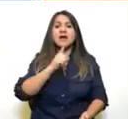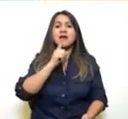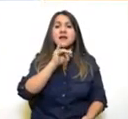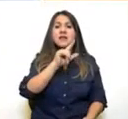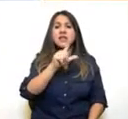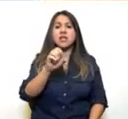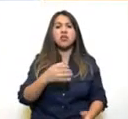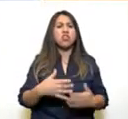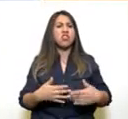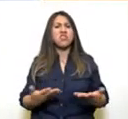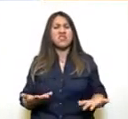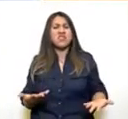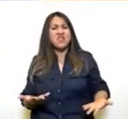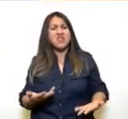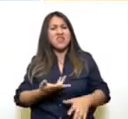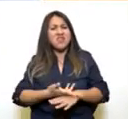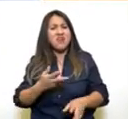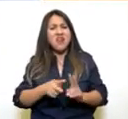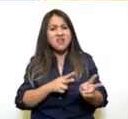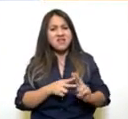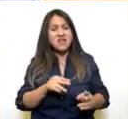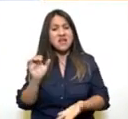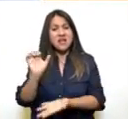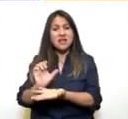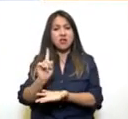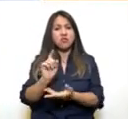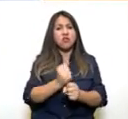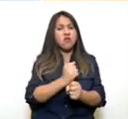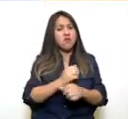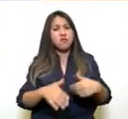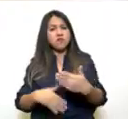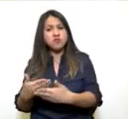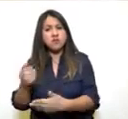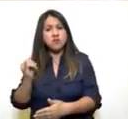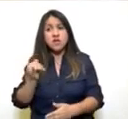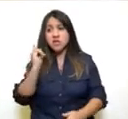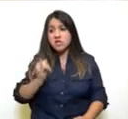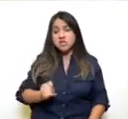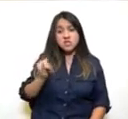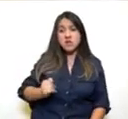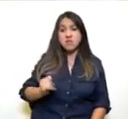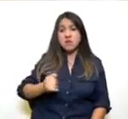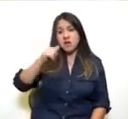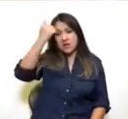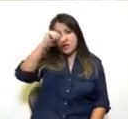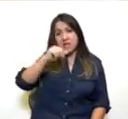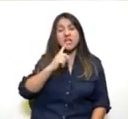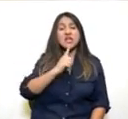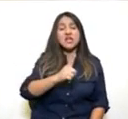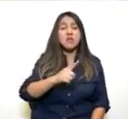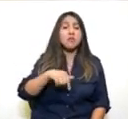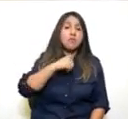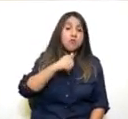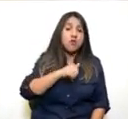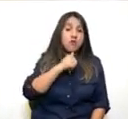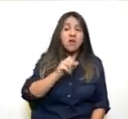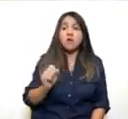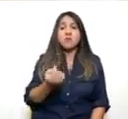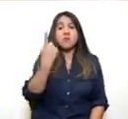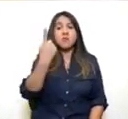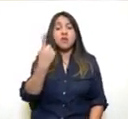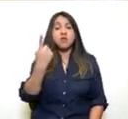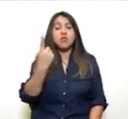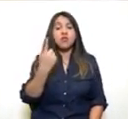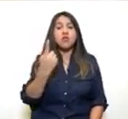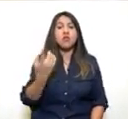esto que ha parado que el estado que no funciona bien en el estado y analiza les castiga a los pobres porque a lo primero que se le echa